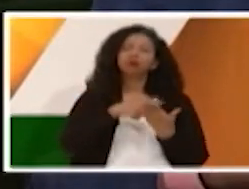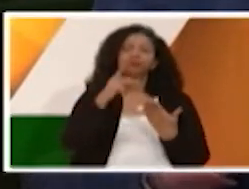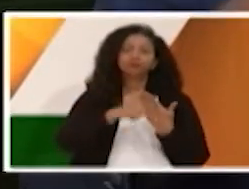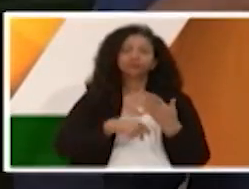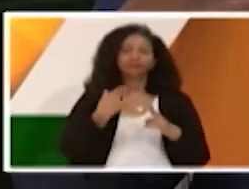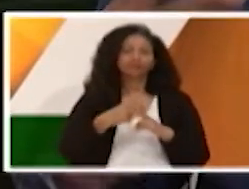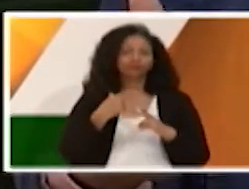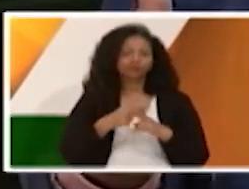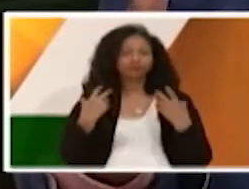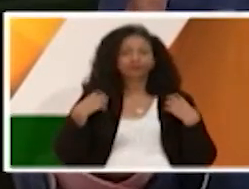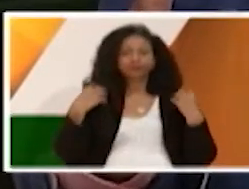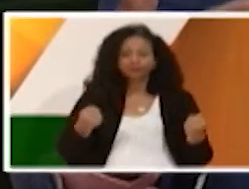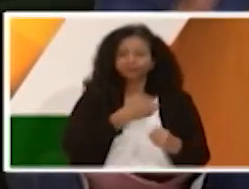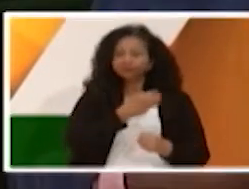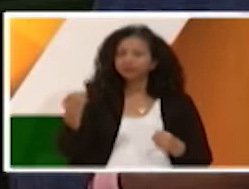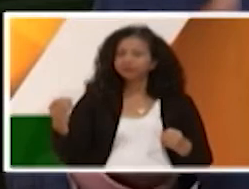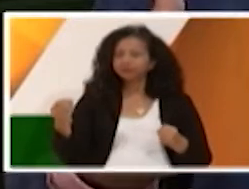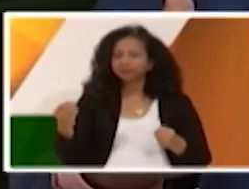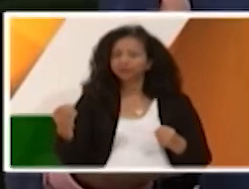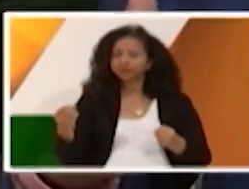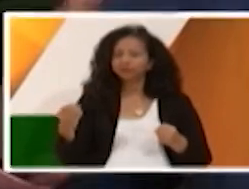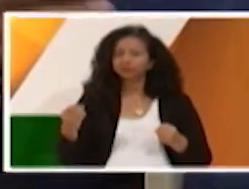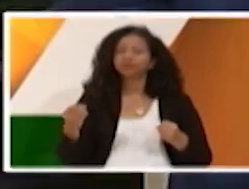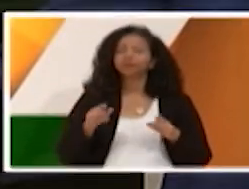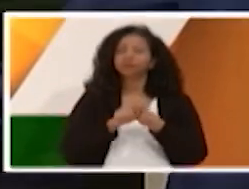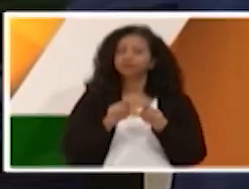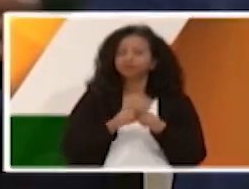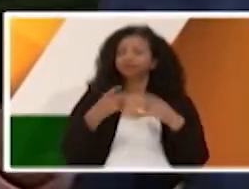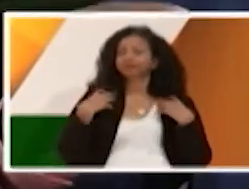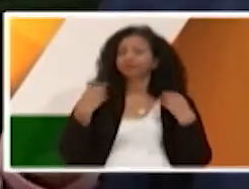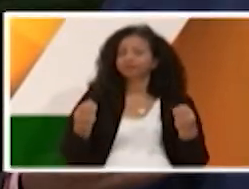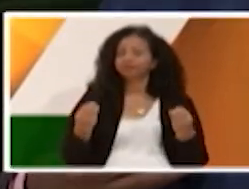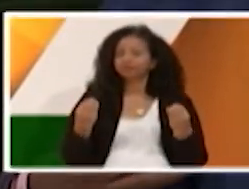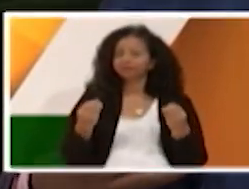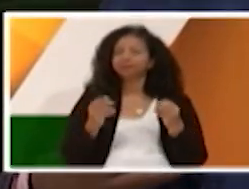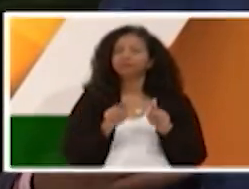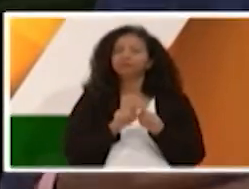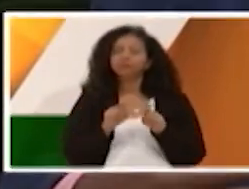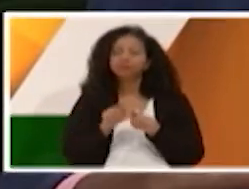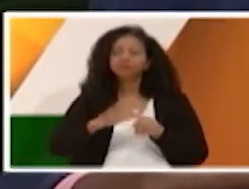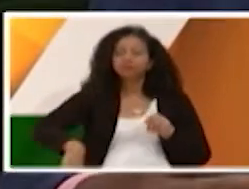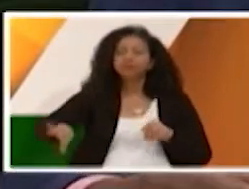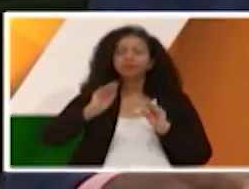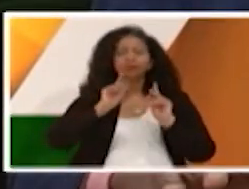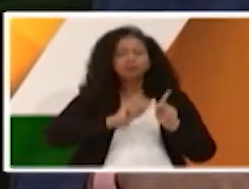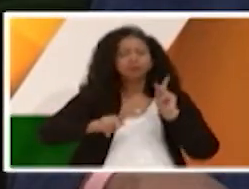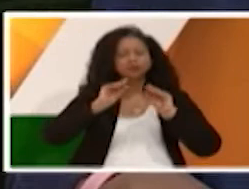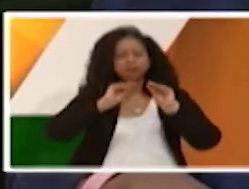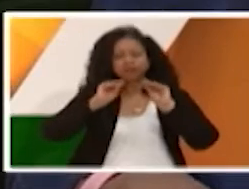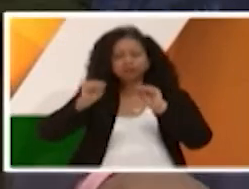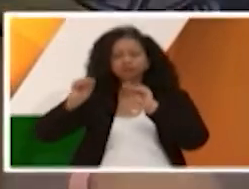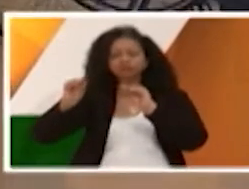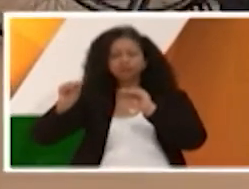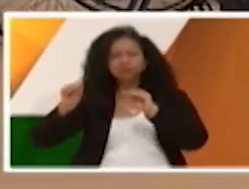donde los monitores deportivos no son aquellos que están en un club dando una disciplina deportiva. Porque le digo, en los